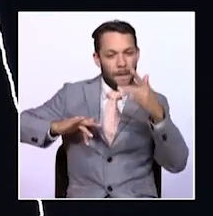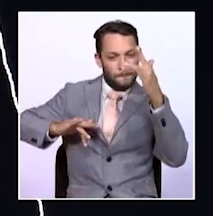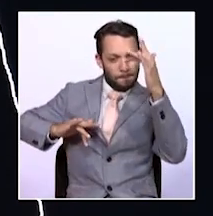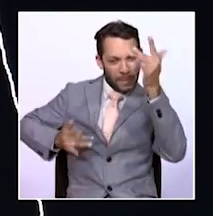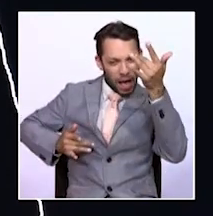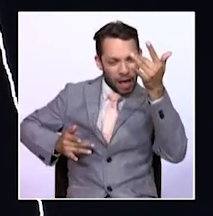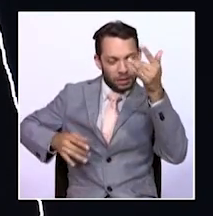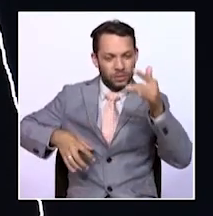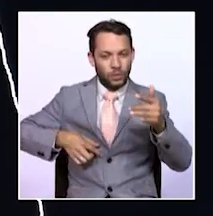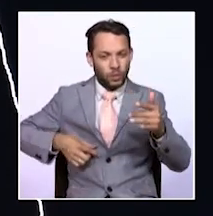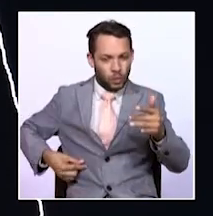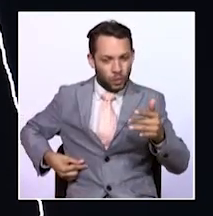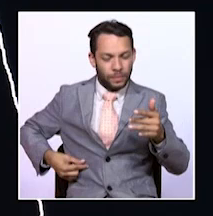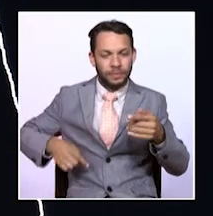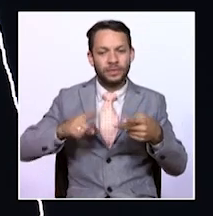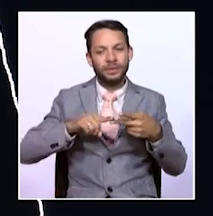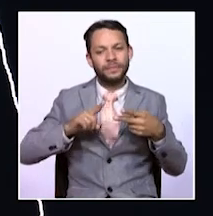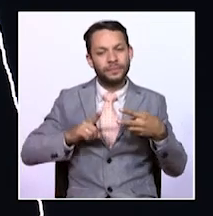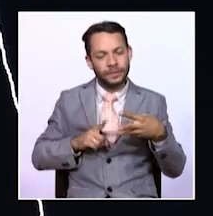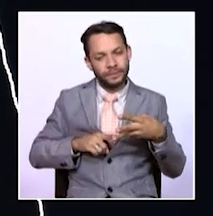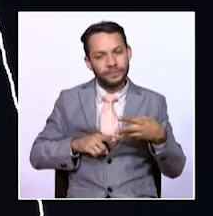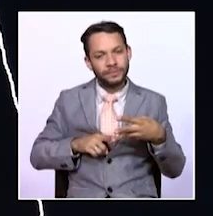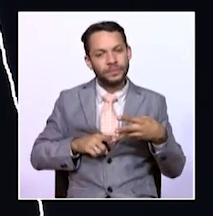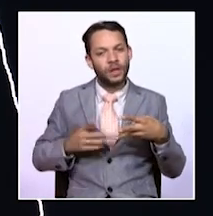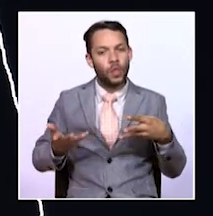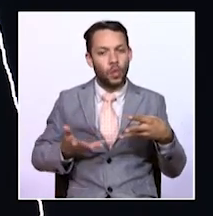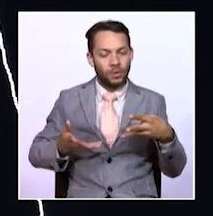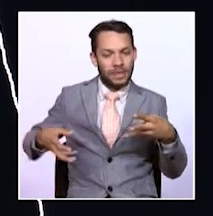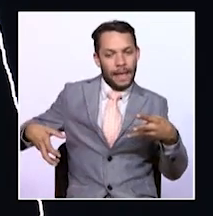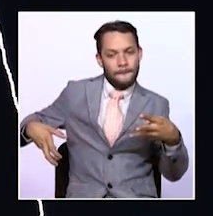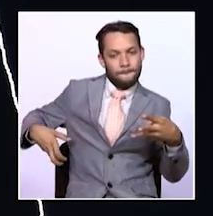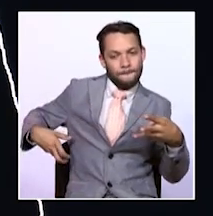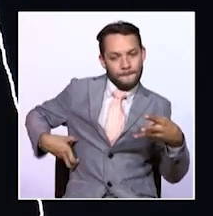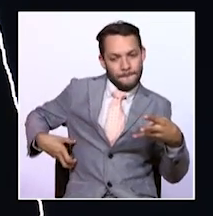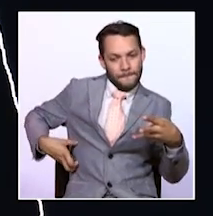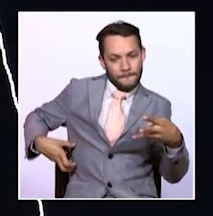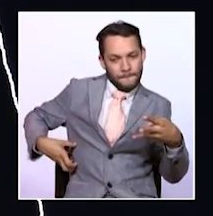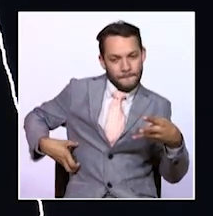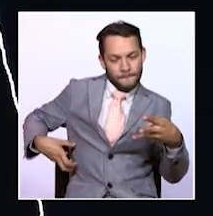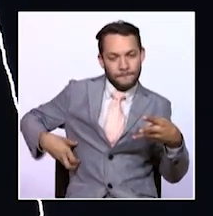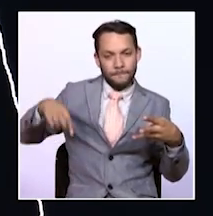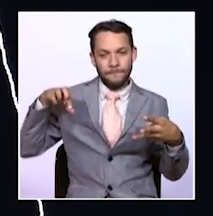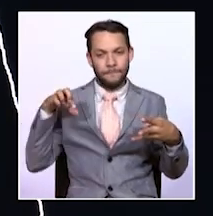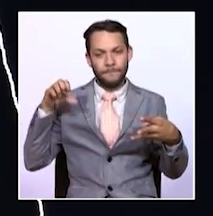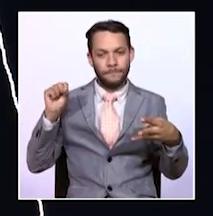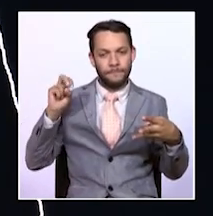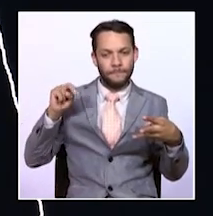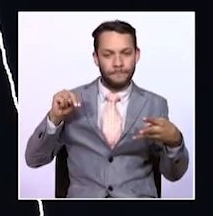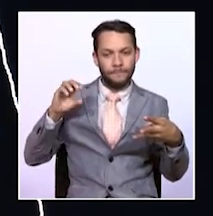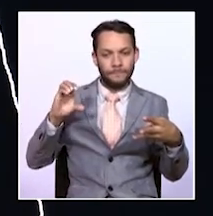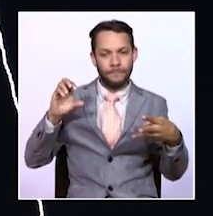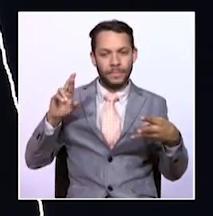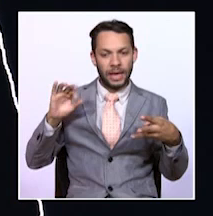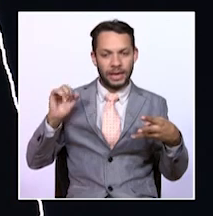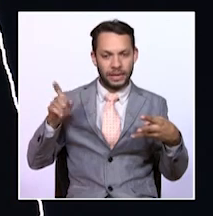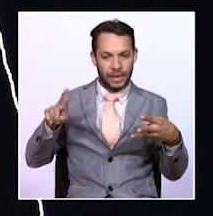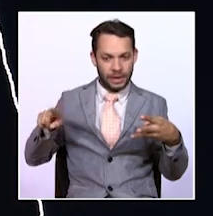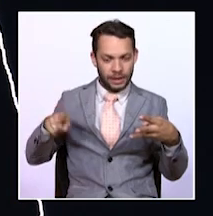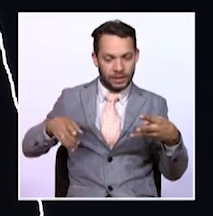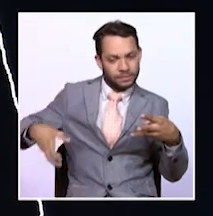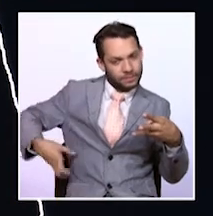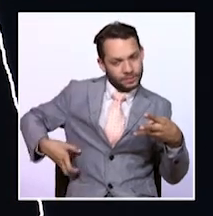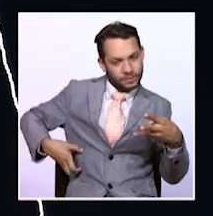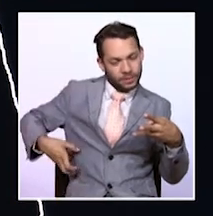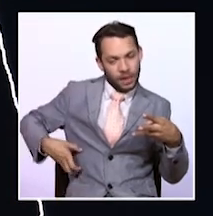biliar, entramos a ver toda la parte del páncreas y del retroperitoneo. Entonces le pedimos eso a la pacientica, que distienda